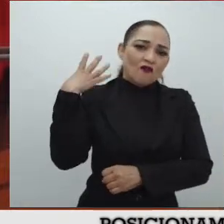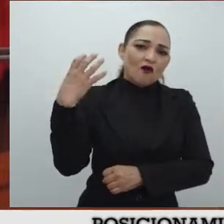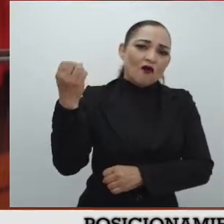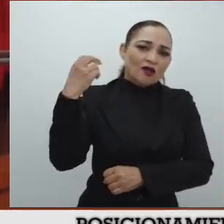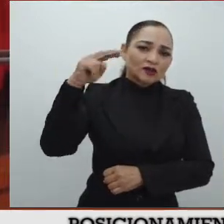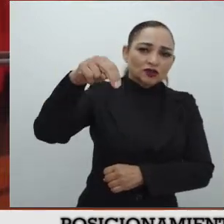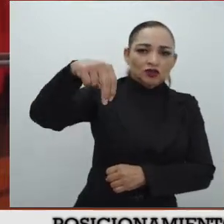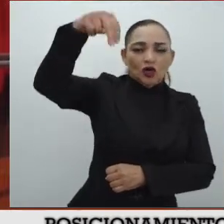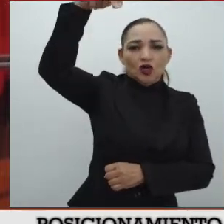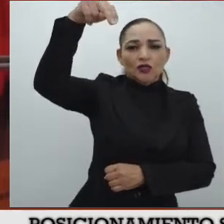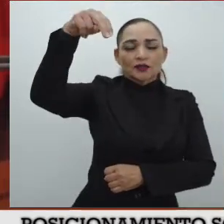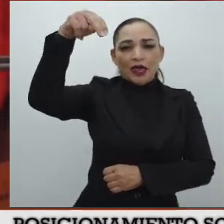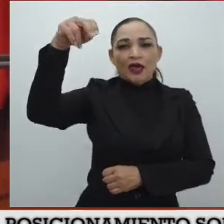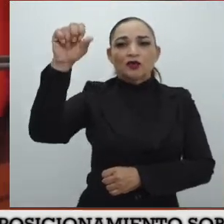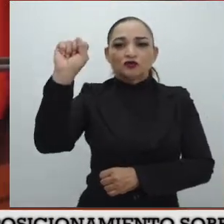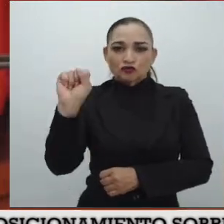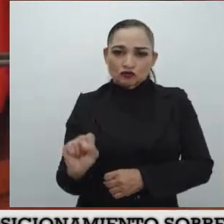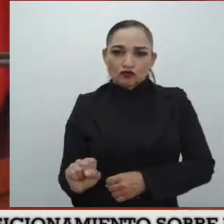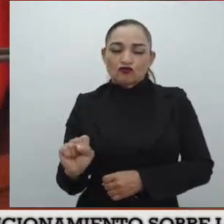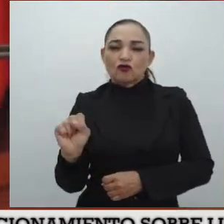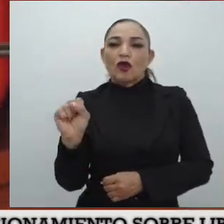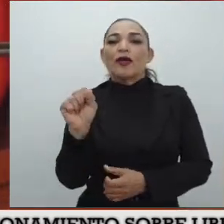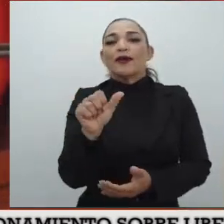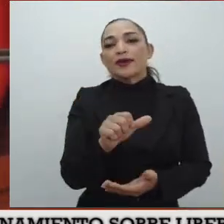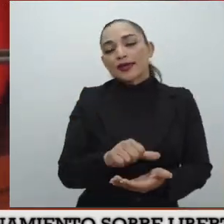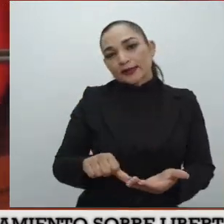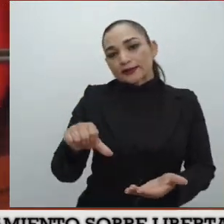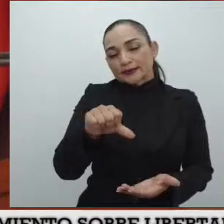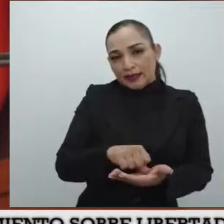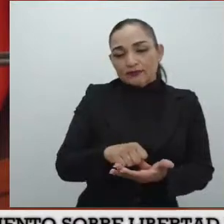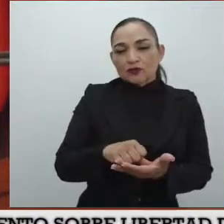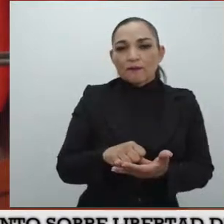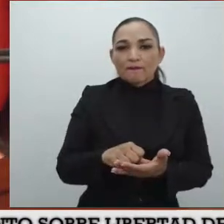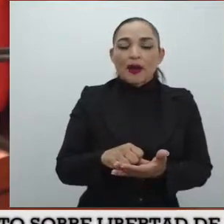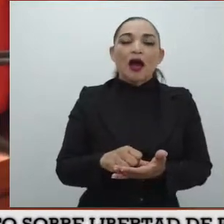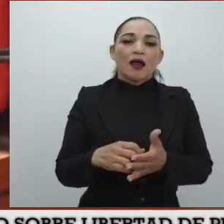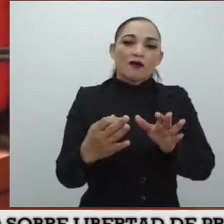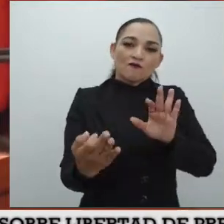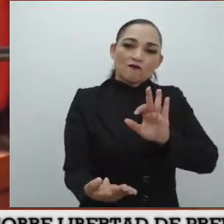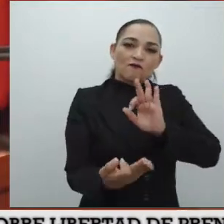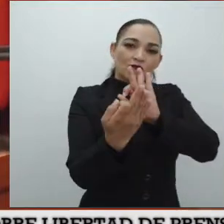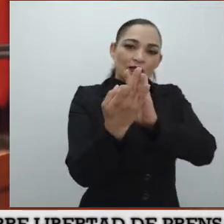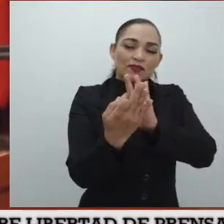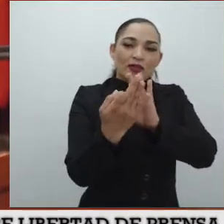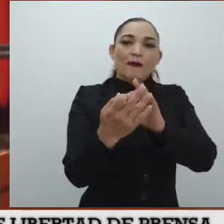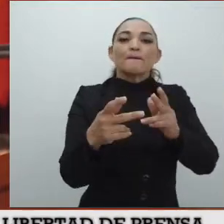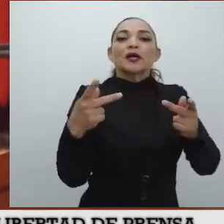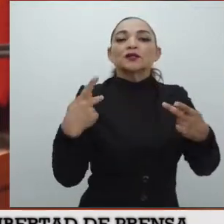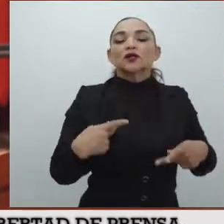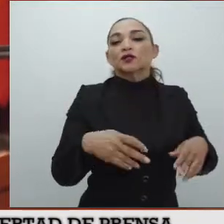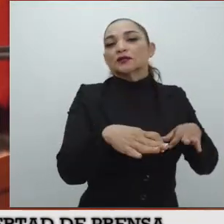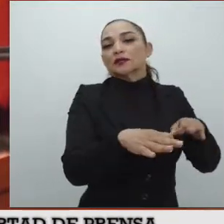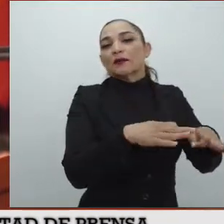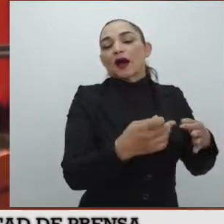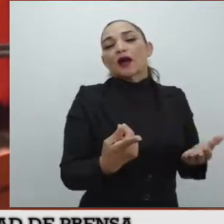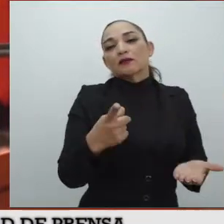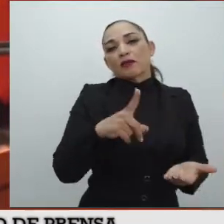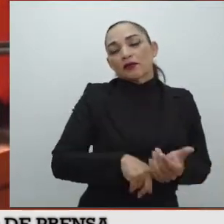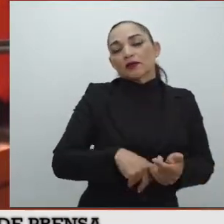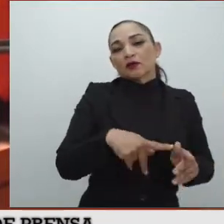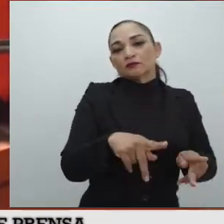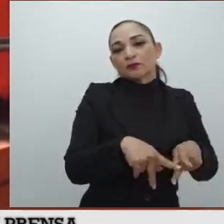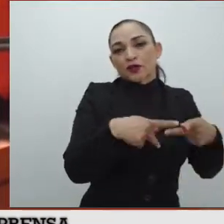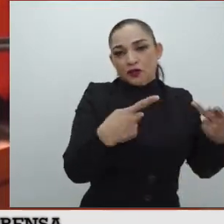encuentros con los periodistas para generar lo que aquí se ha de aprobar,